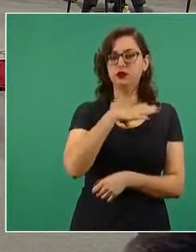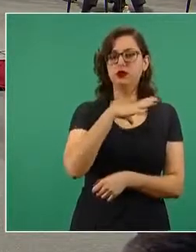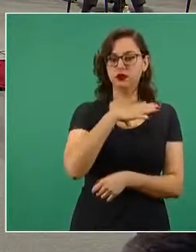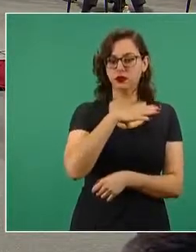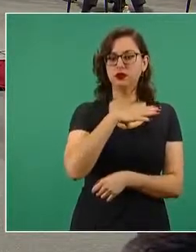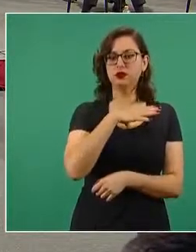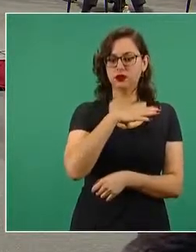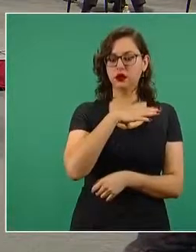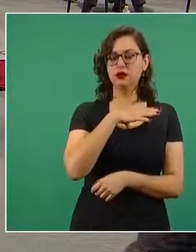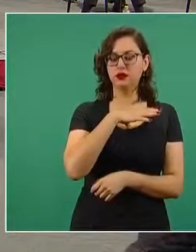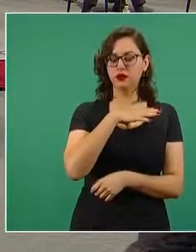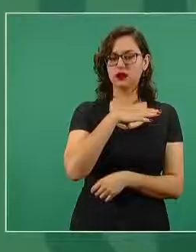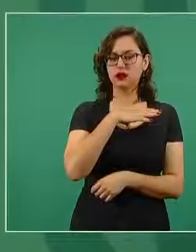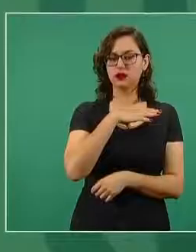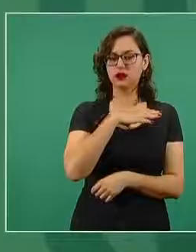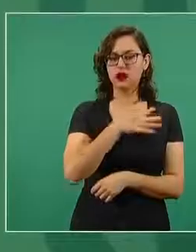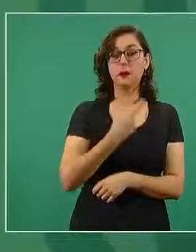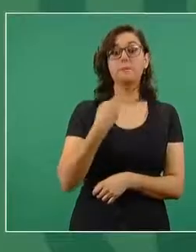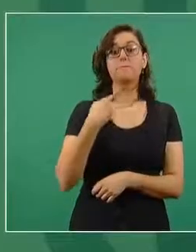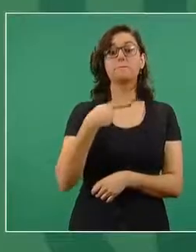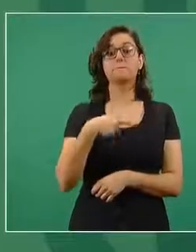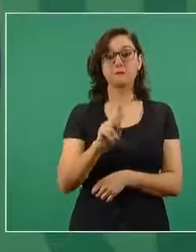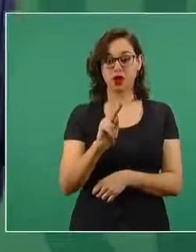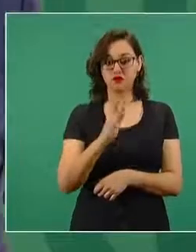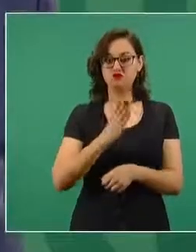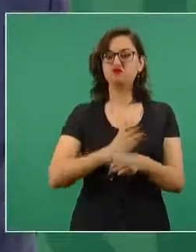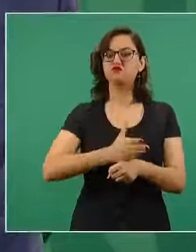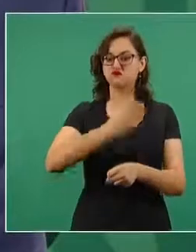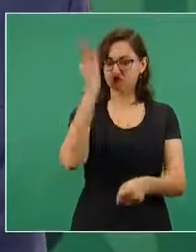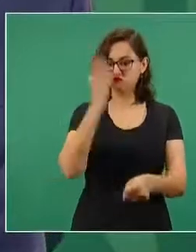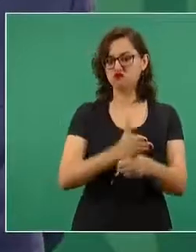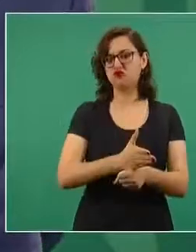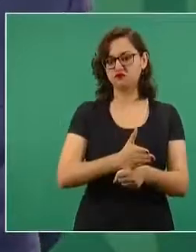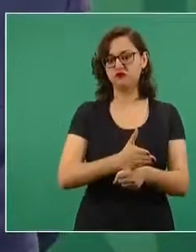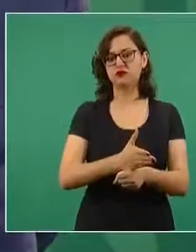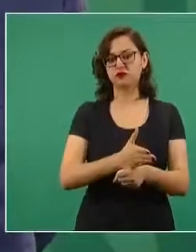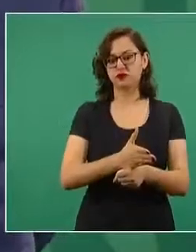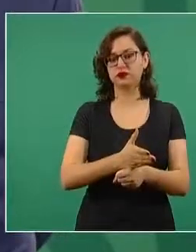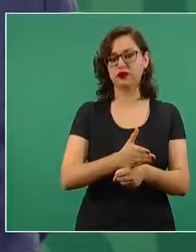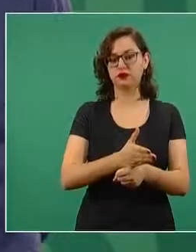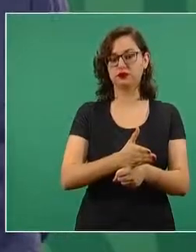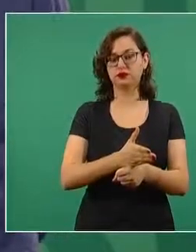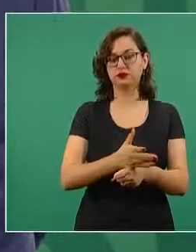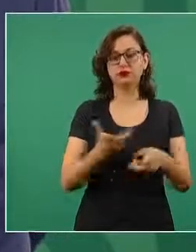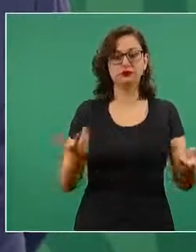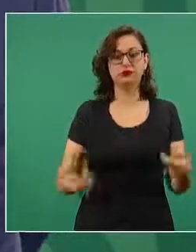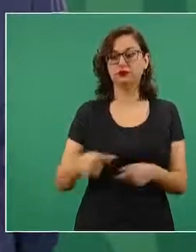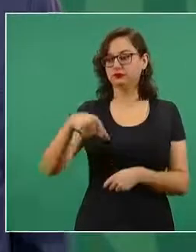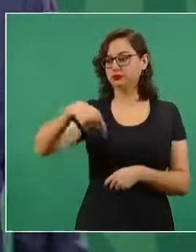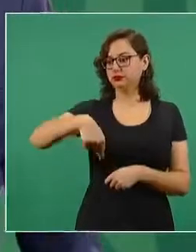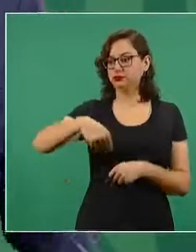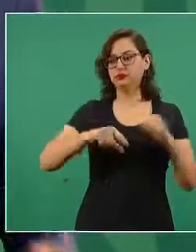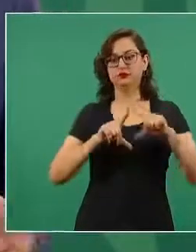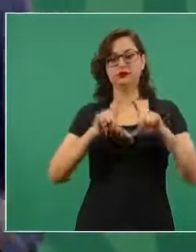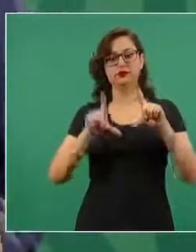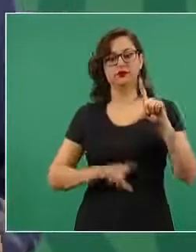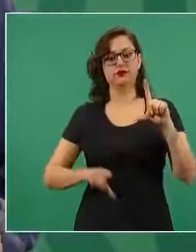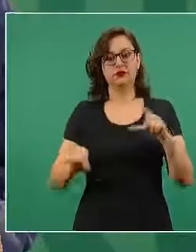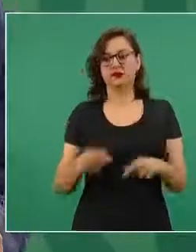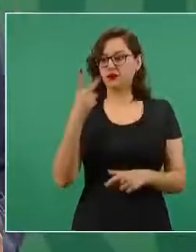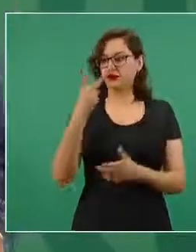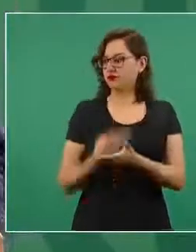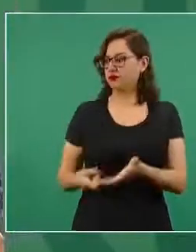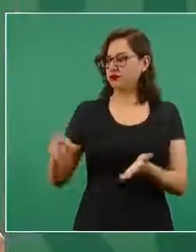no se permitía la impunidad. Y aquí eran las